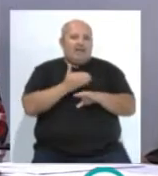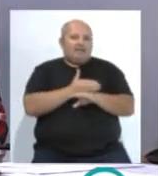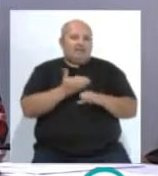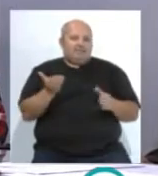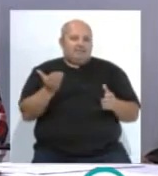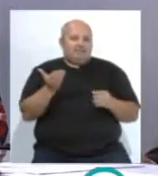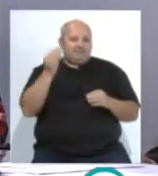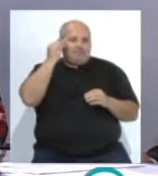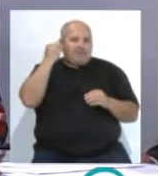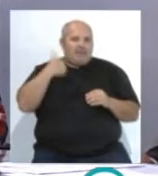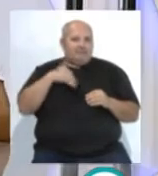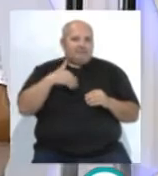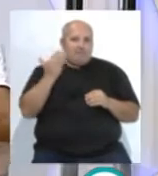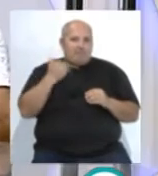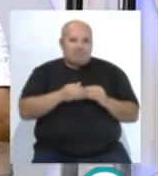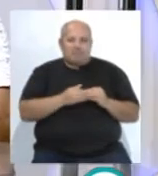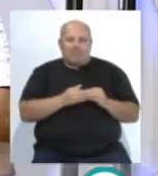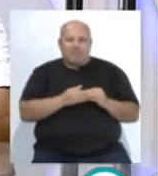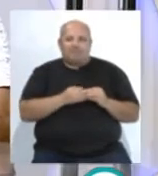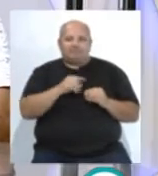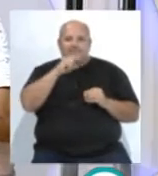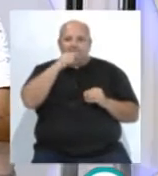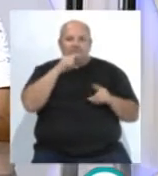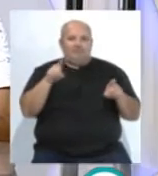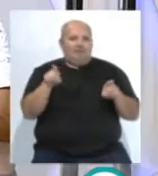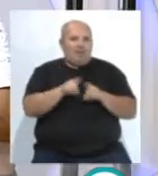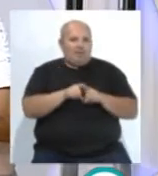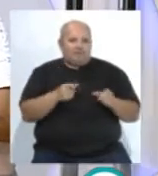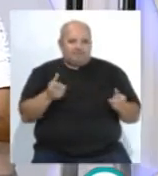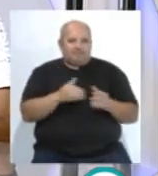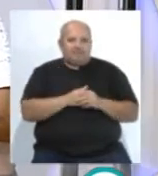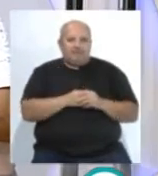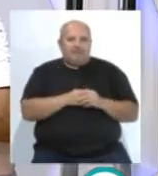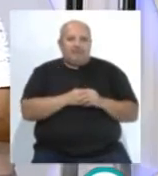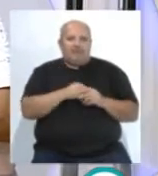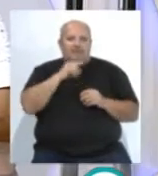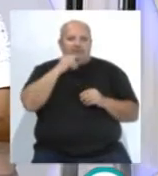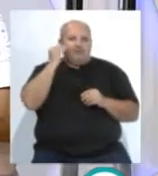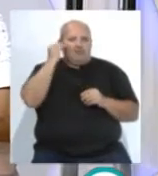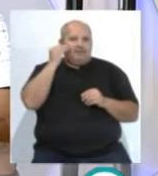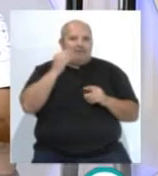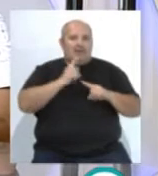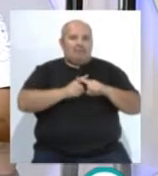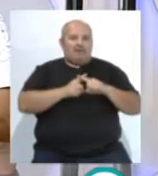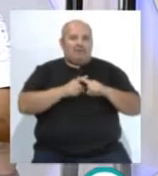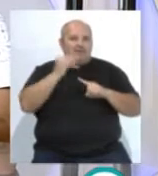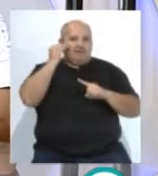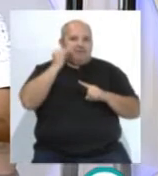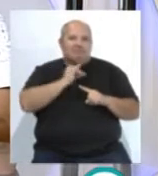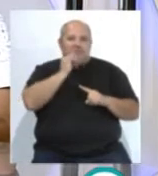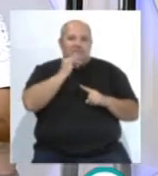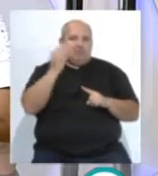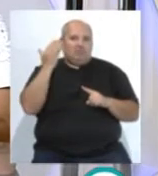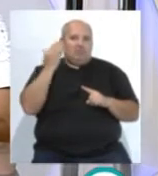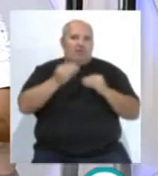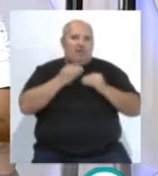jugada. Pero le salió que mal. En Elche ocurrió lo mismo, al margen ya de los autobuses. Si tú, el Elche, que con el empate le valía, hablo de